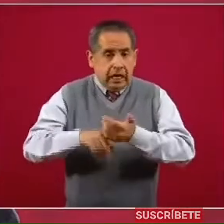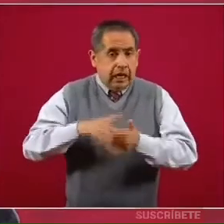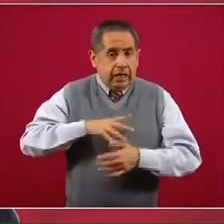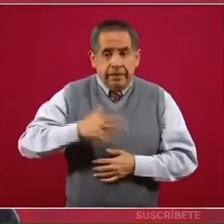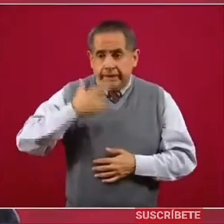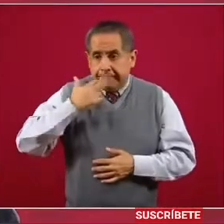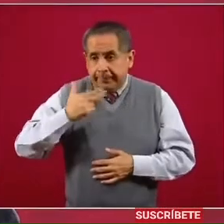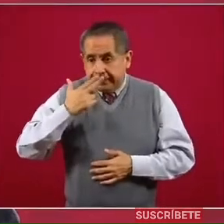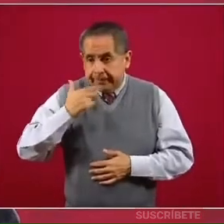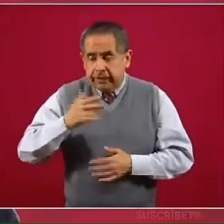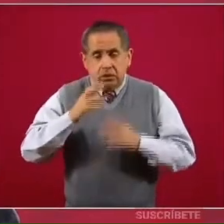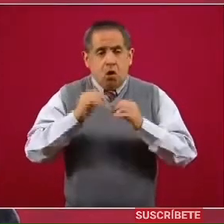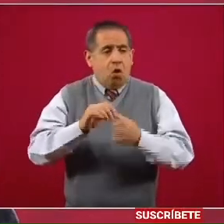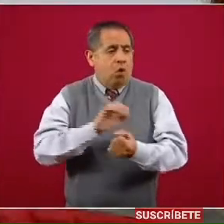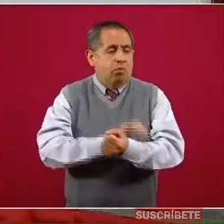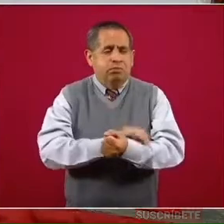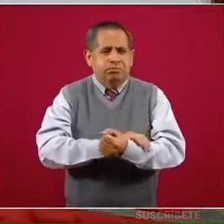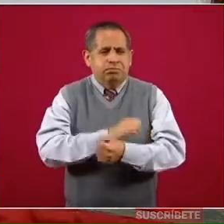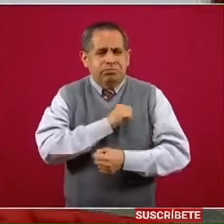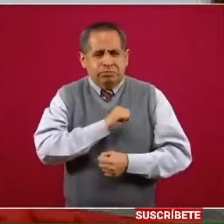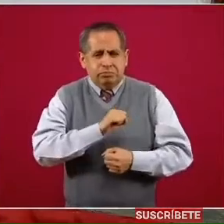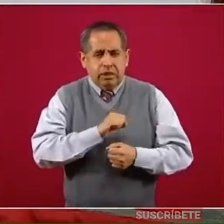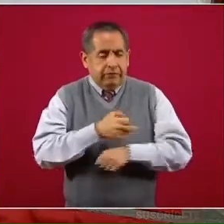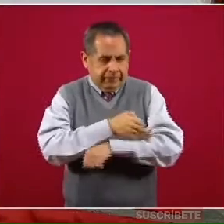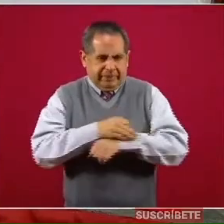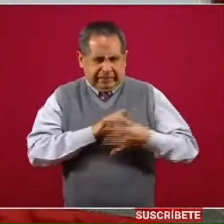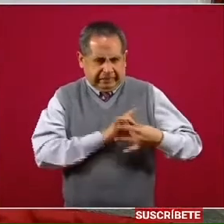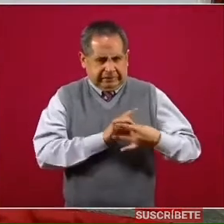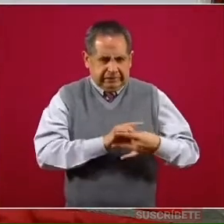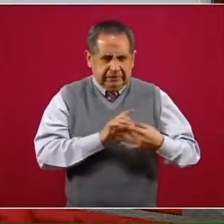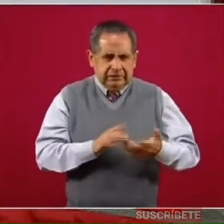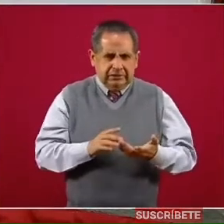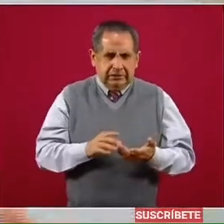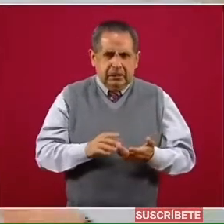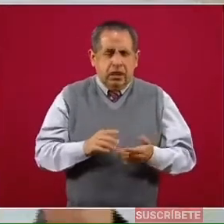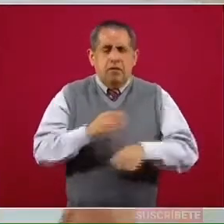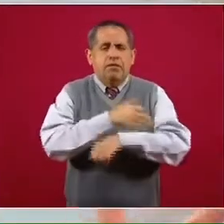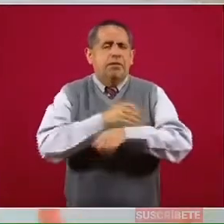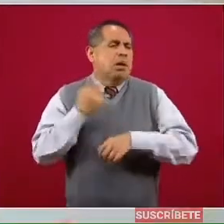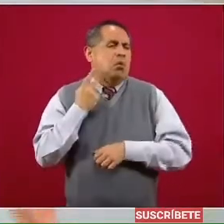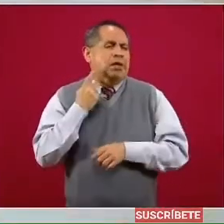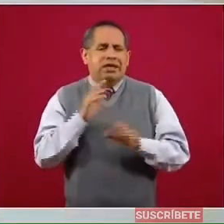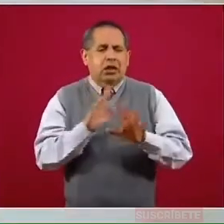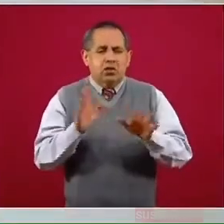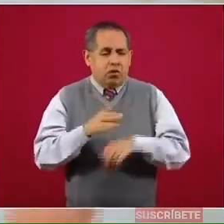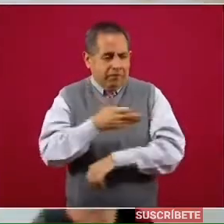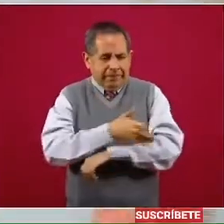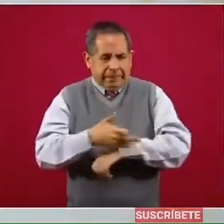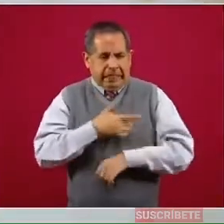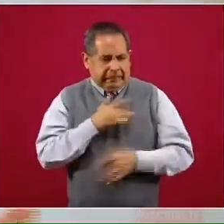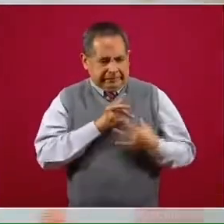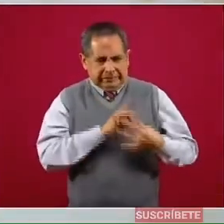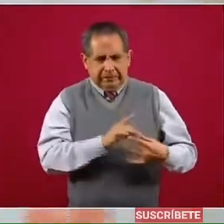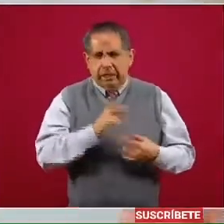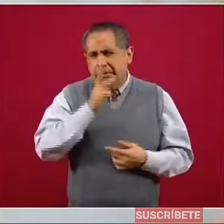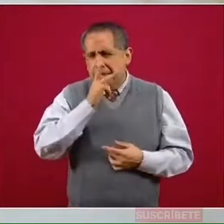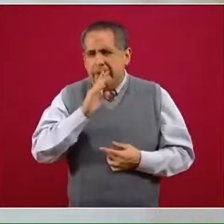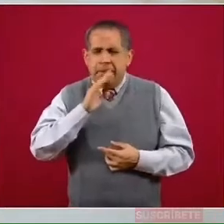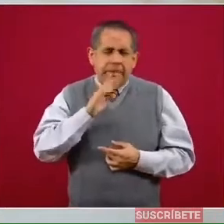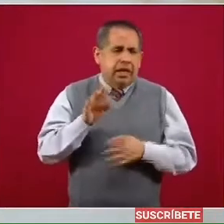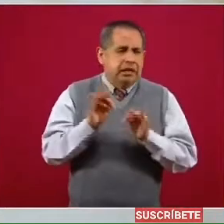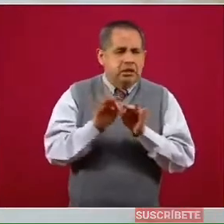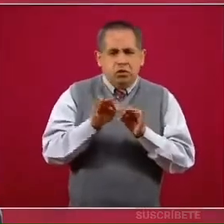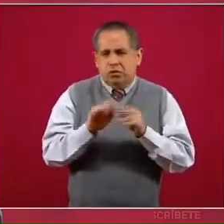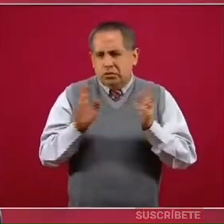diabetes o hipertensión, familiares sanguíneos, no familia política, familiares sanguíneos, papá,